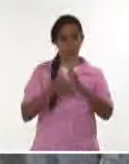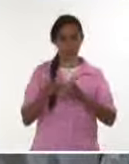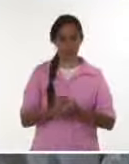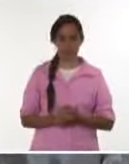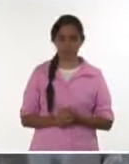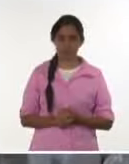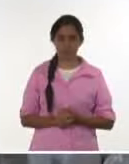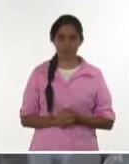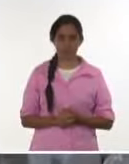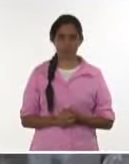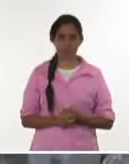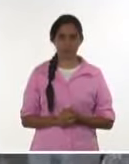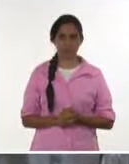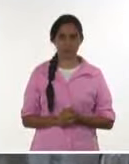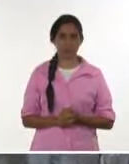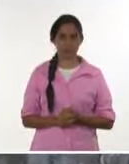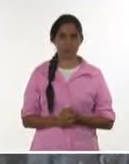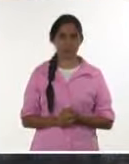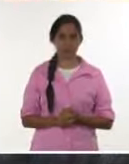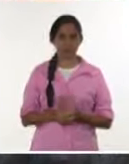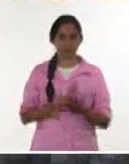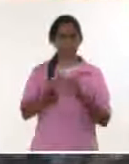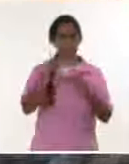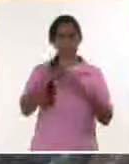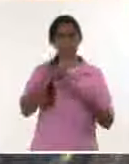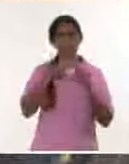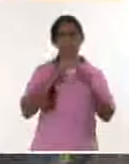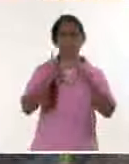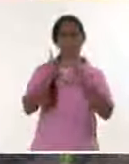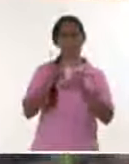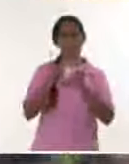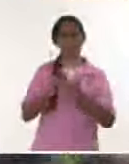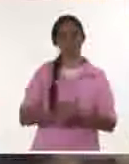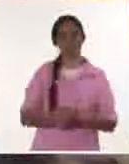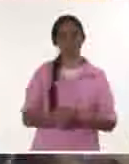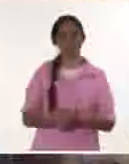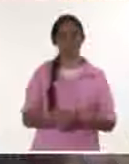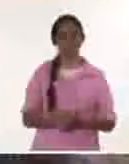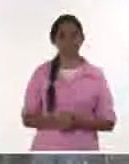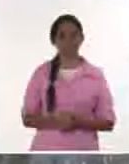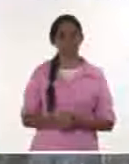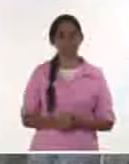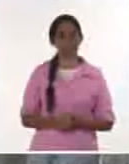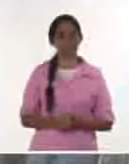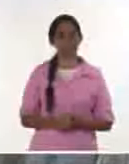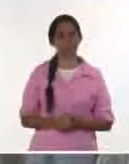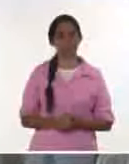En Matanzas, Samuel Suárez Pérez e Iris Quintero Zulueta para el Canal Cubano de Noticias.